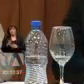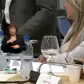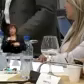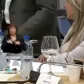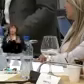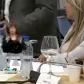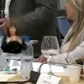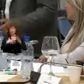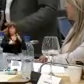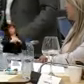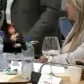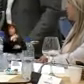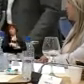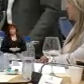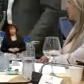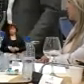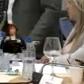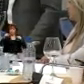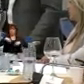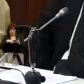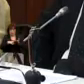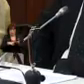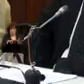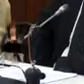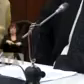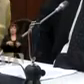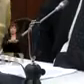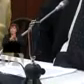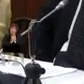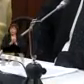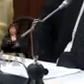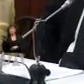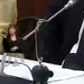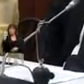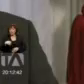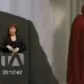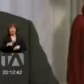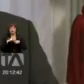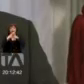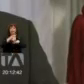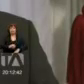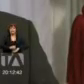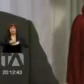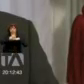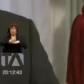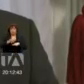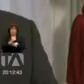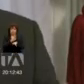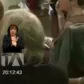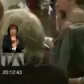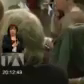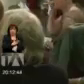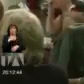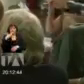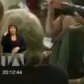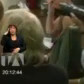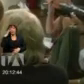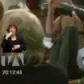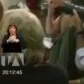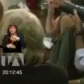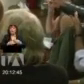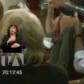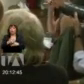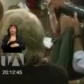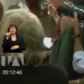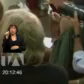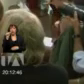tal. En esta sesión además se solicitaron las comparecencias de exfuncionarios vinculados al proceso de naturalización de